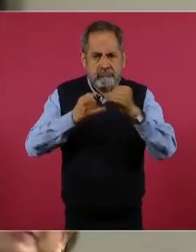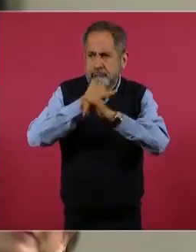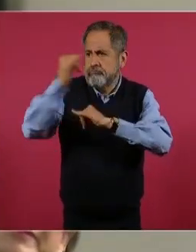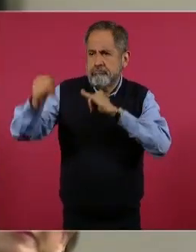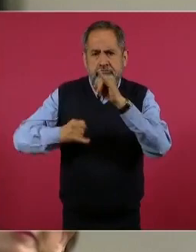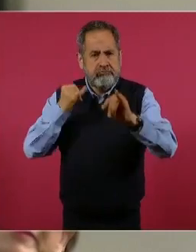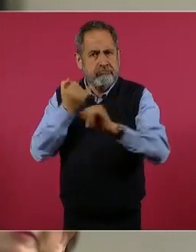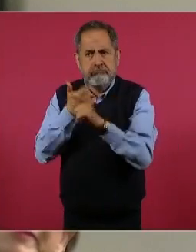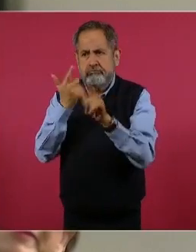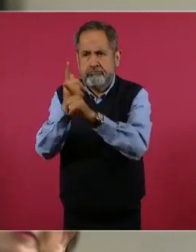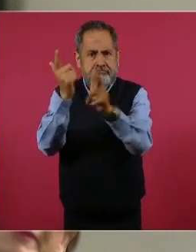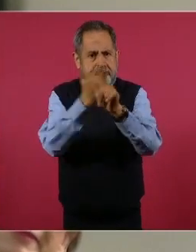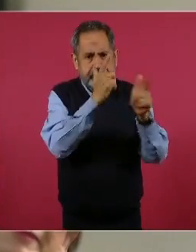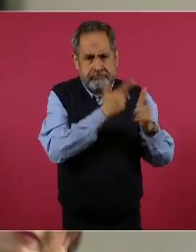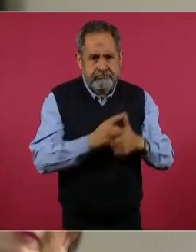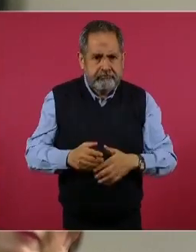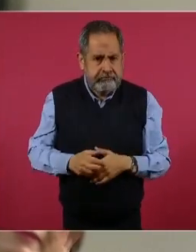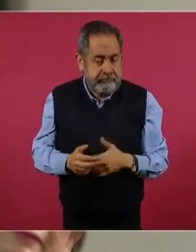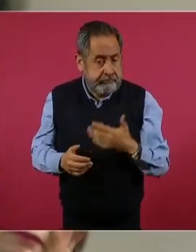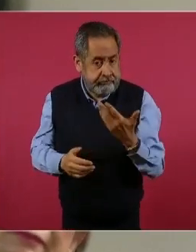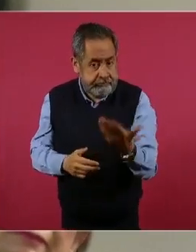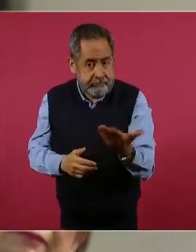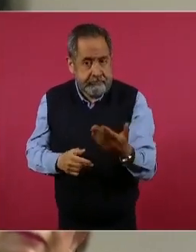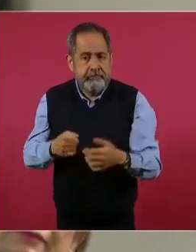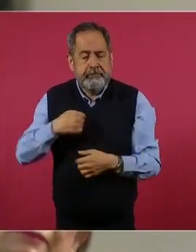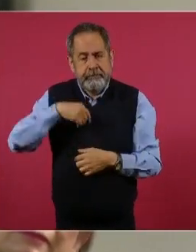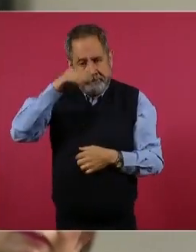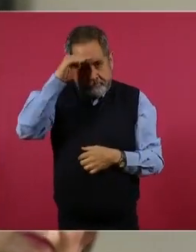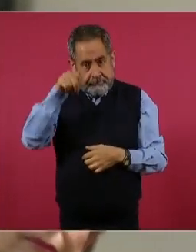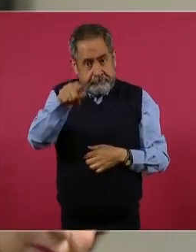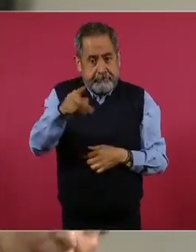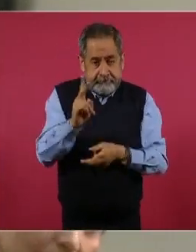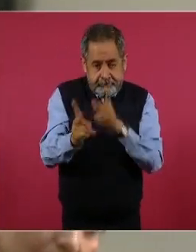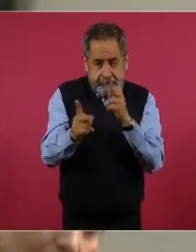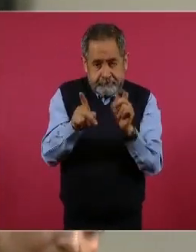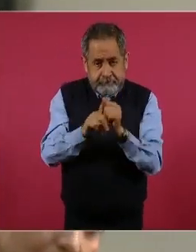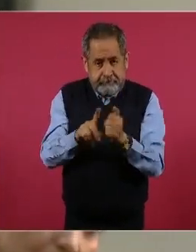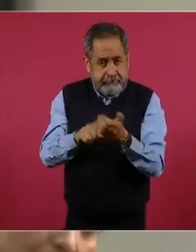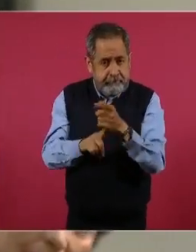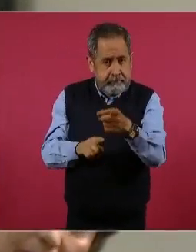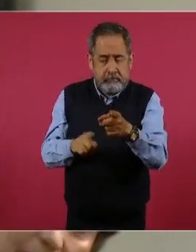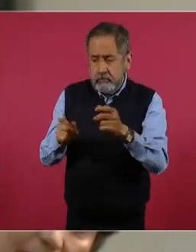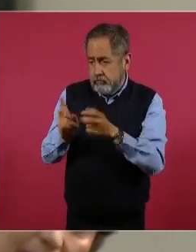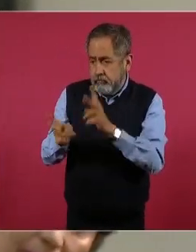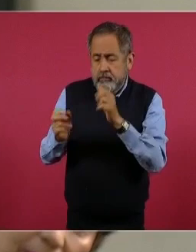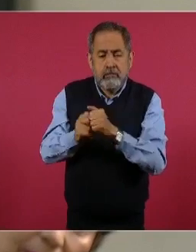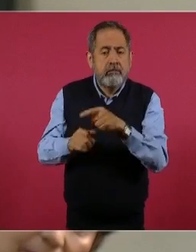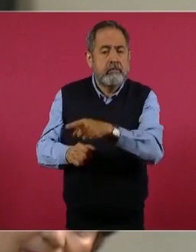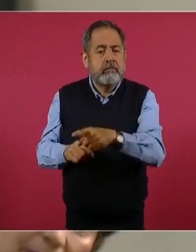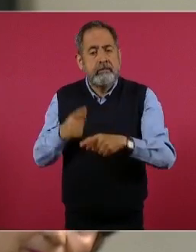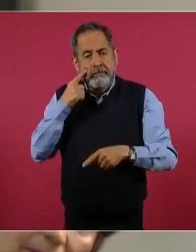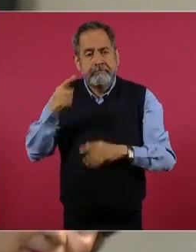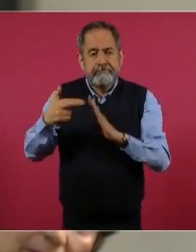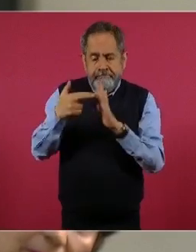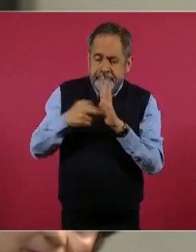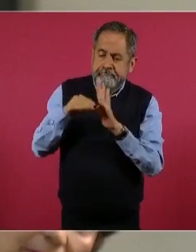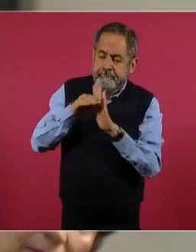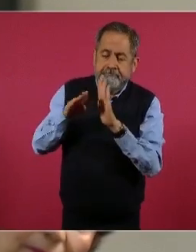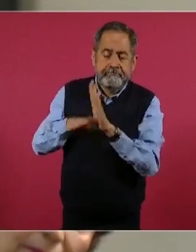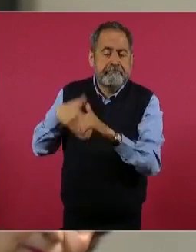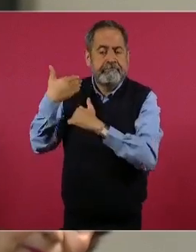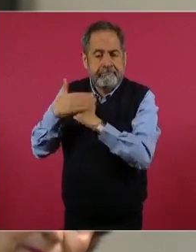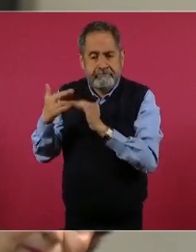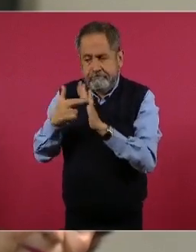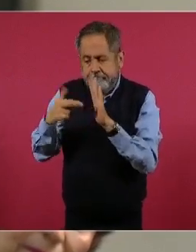internacional. Le piden a usted si habría alguna forma de que pudiera intervenir para que las medidas que se